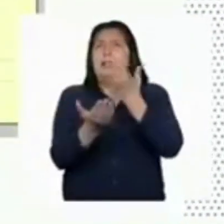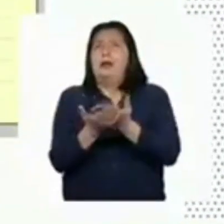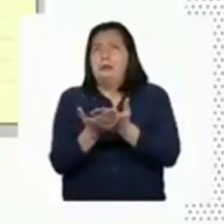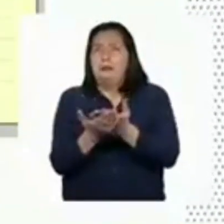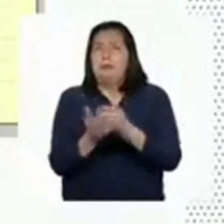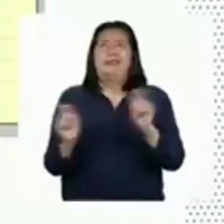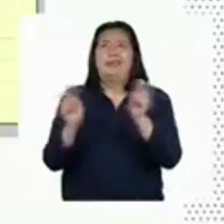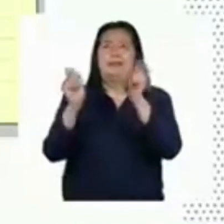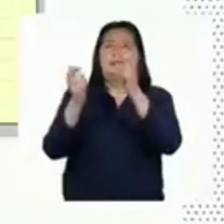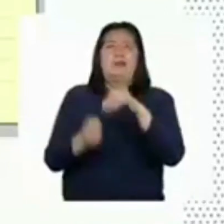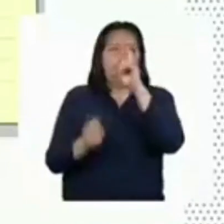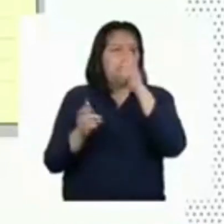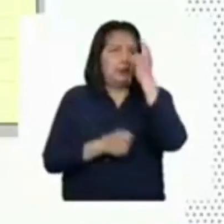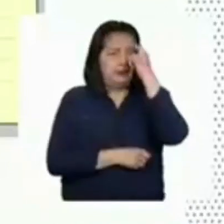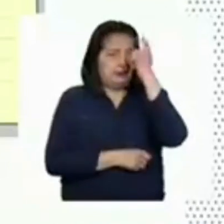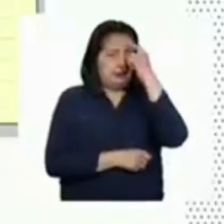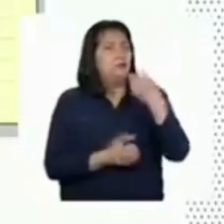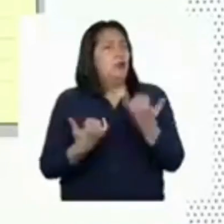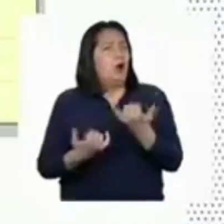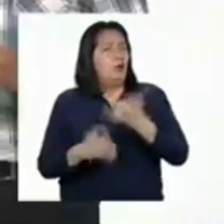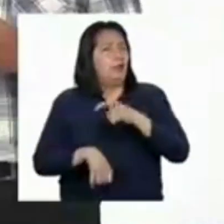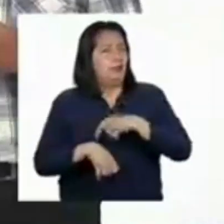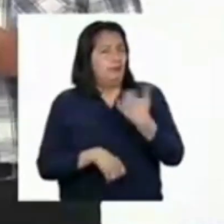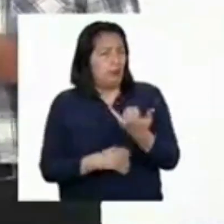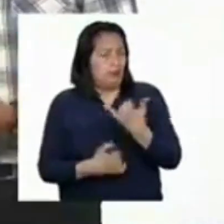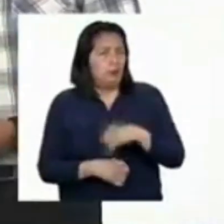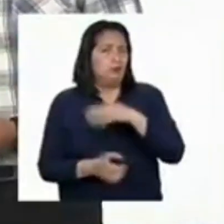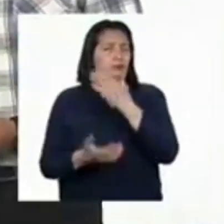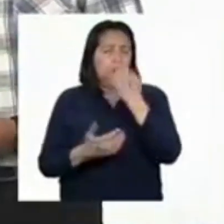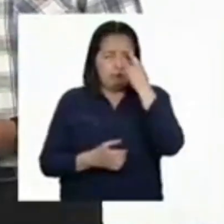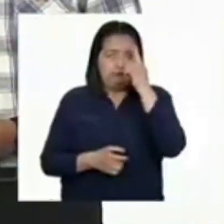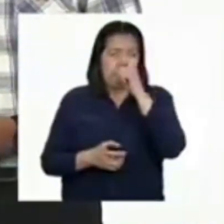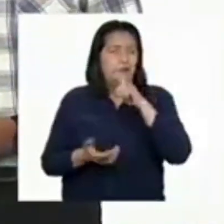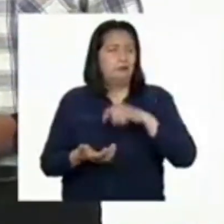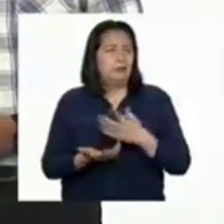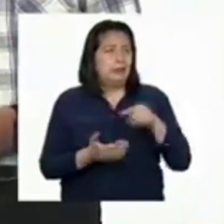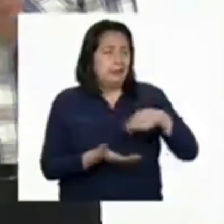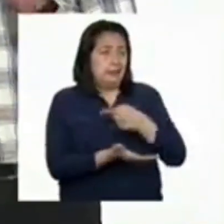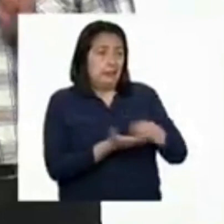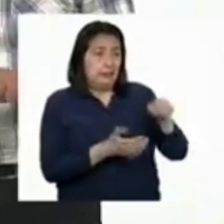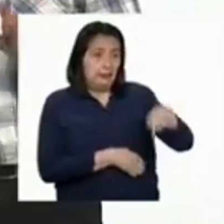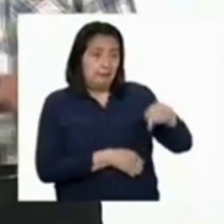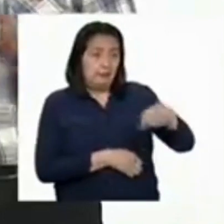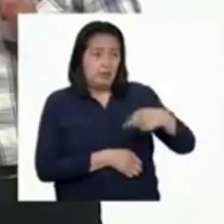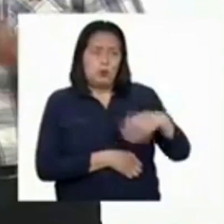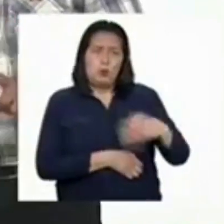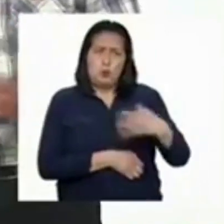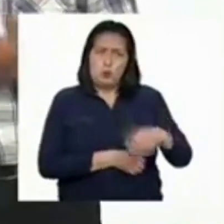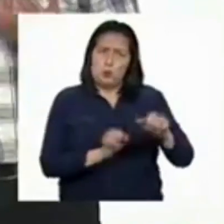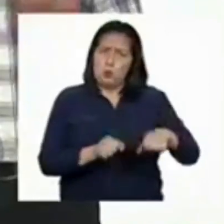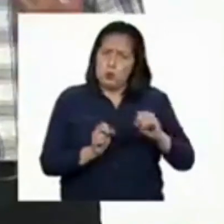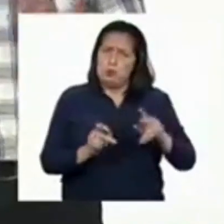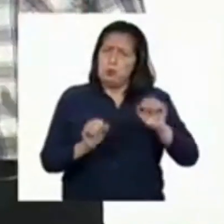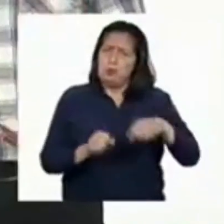de fiestas patrias considerando al contexto actual. Como ya hemos visto a lo largo de estas semanas, esta es una